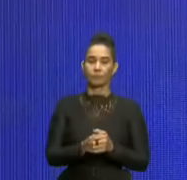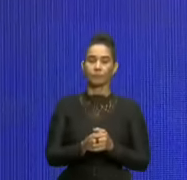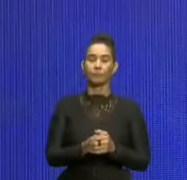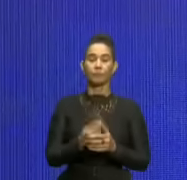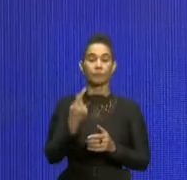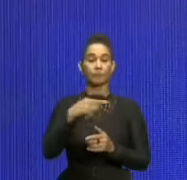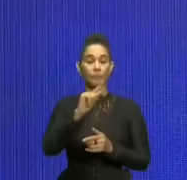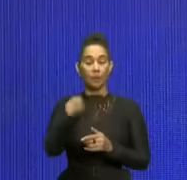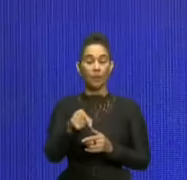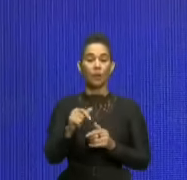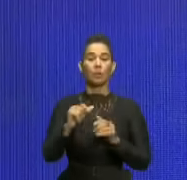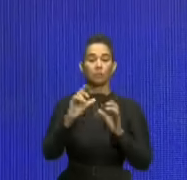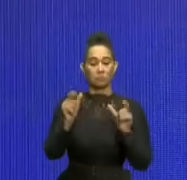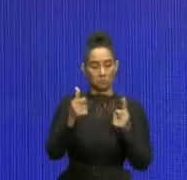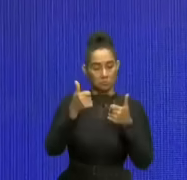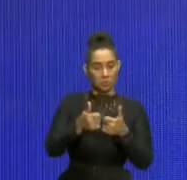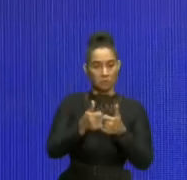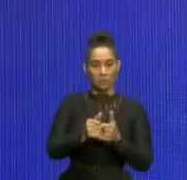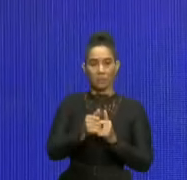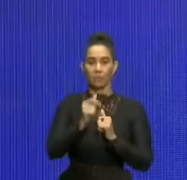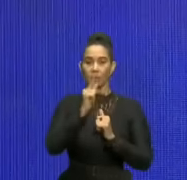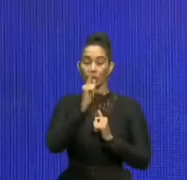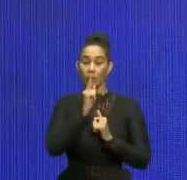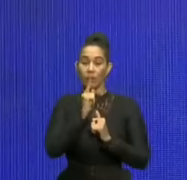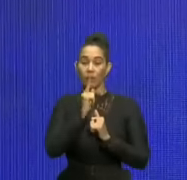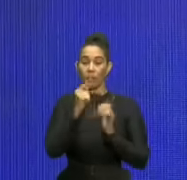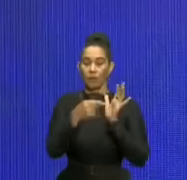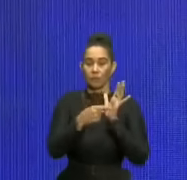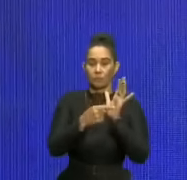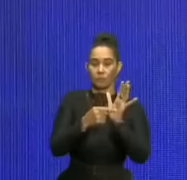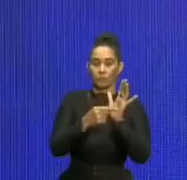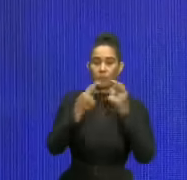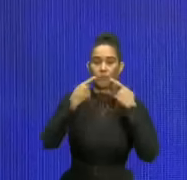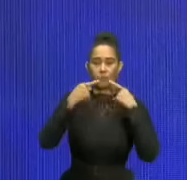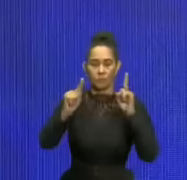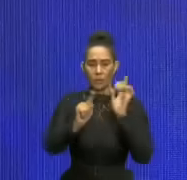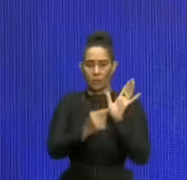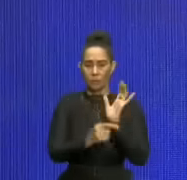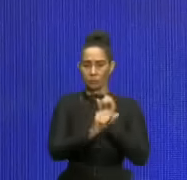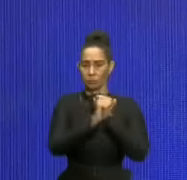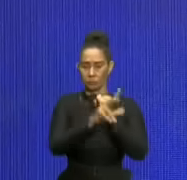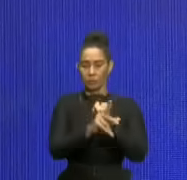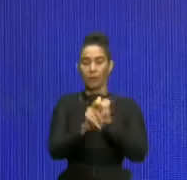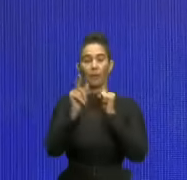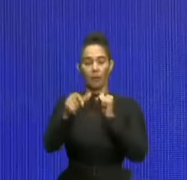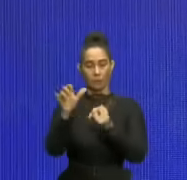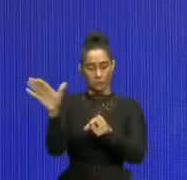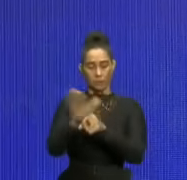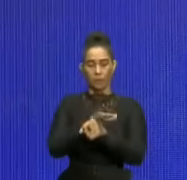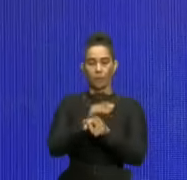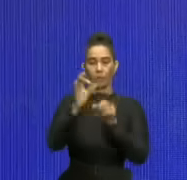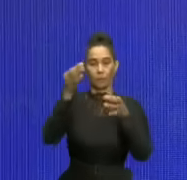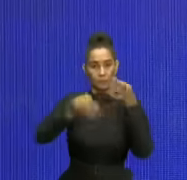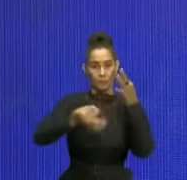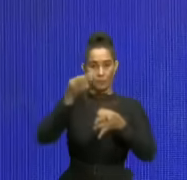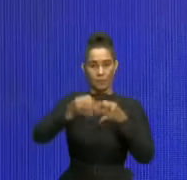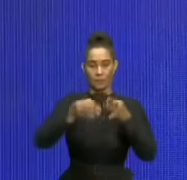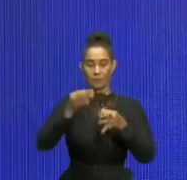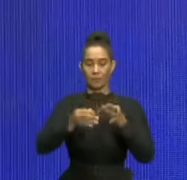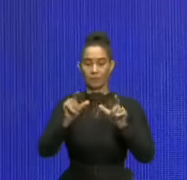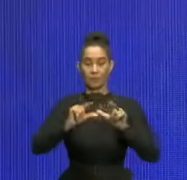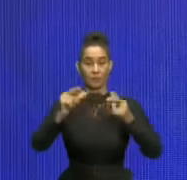sentido. Por lo tanto, lo se está haciendo de la manera discreta, sin decirlo, sin anunciarlo, pero se está cumpliendo con la justicia con